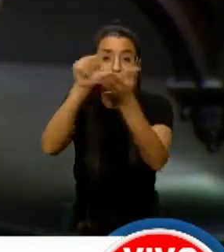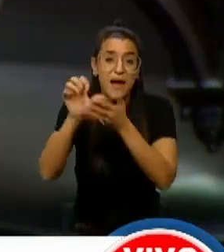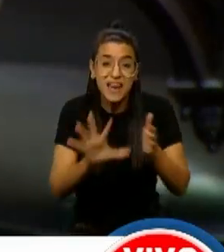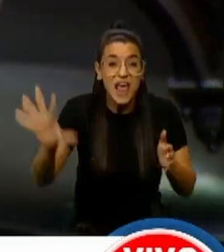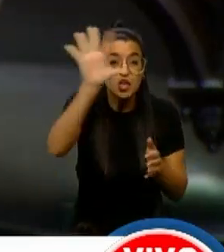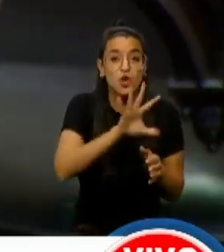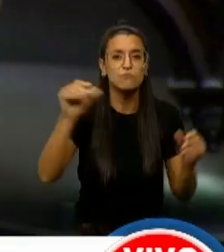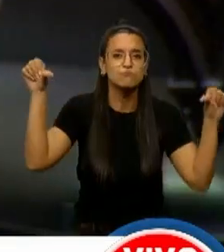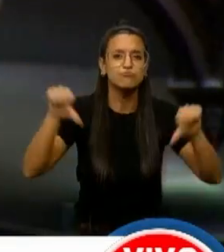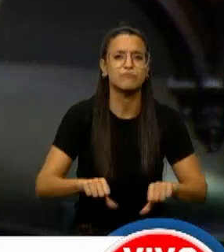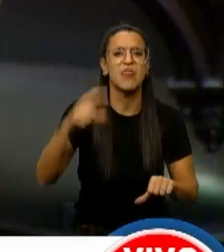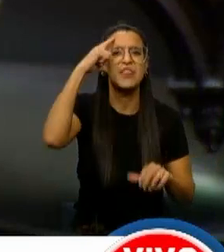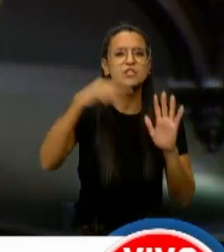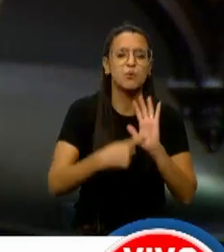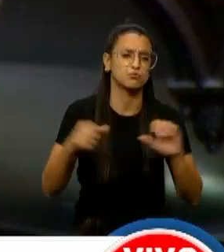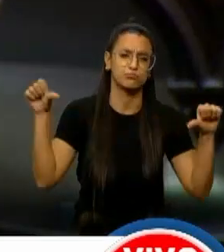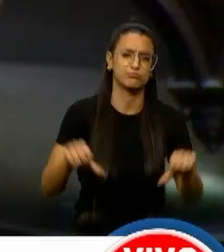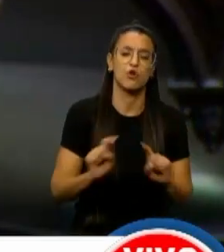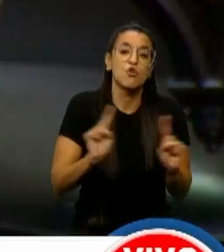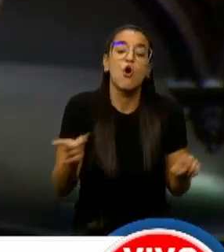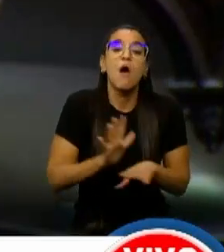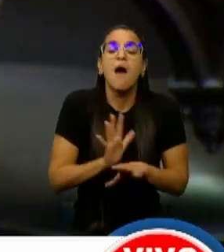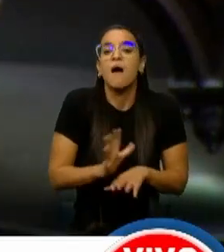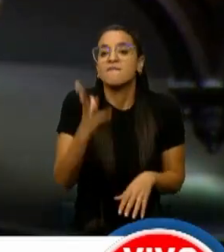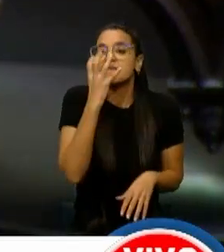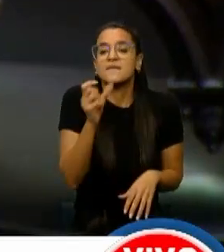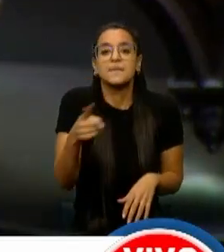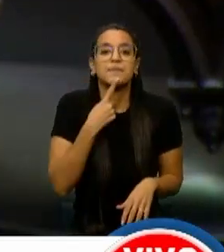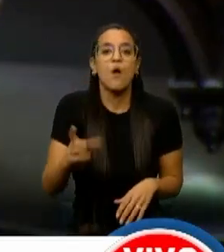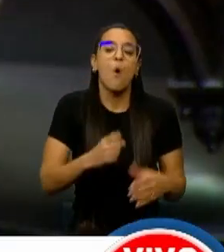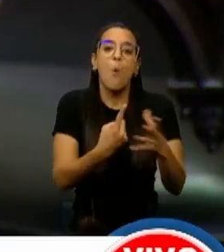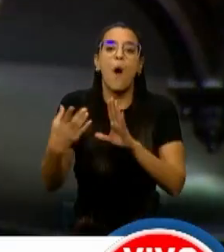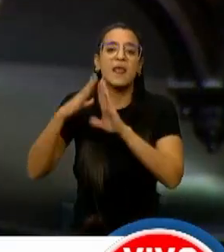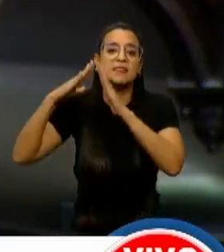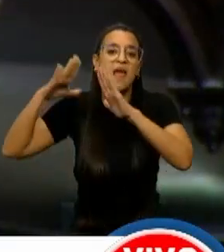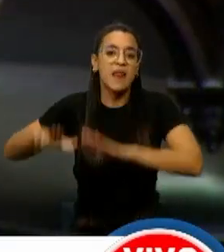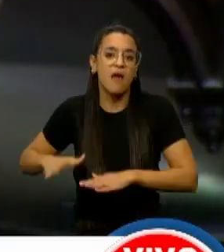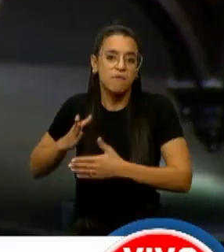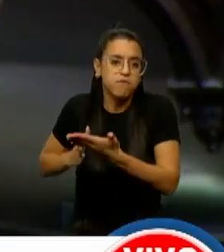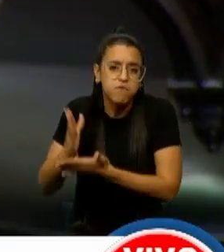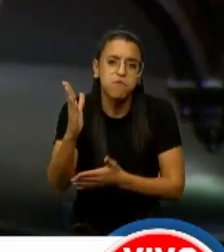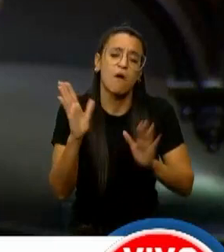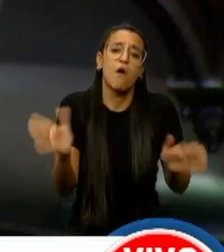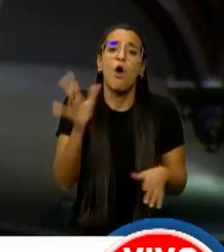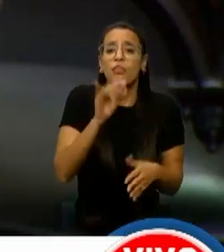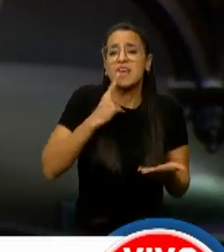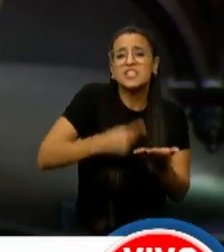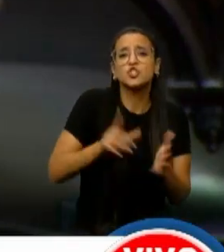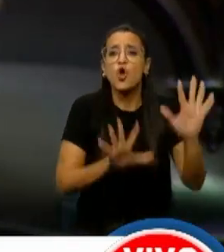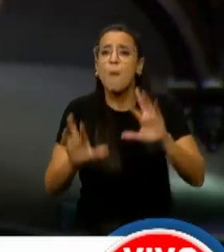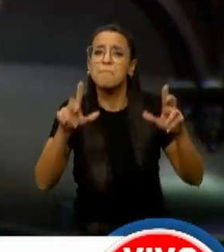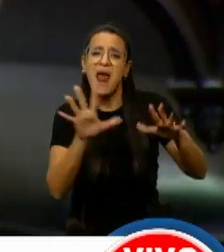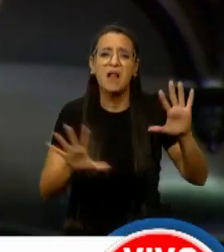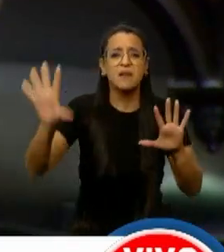de la región cayó 10 puntos. Lo hicieron cuando se enamoraron de la cuarentena eterna, cuando por impericia o por decisión